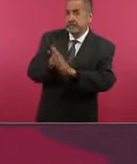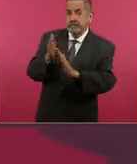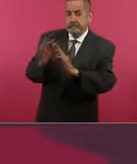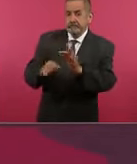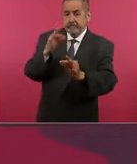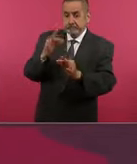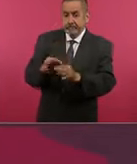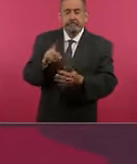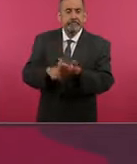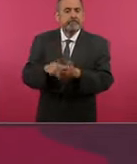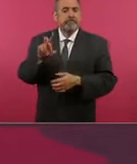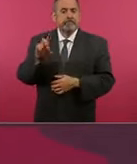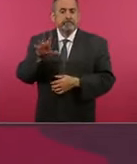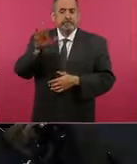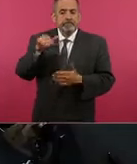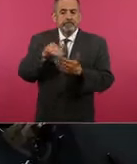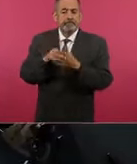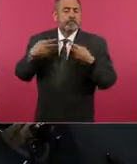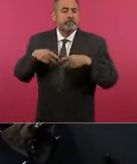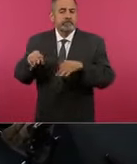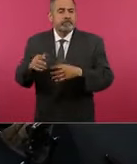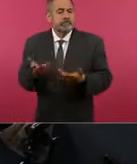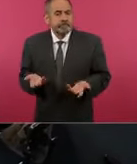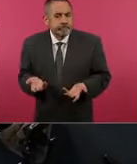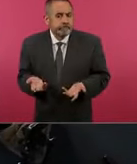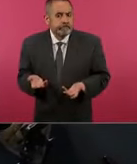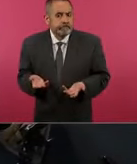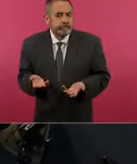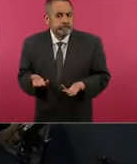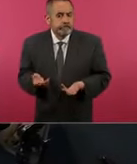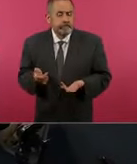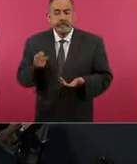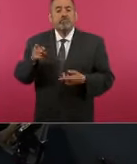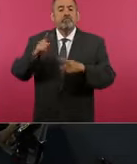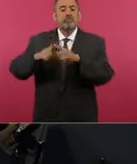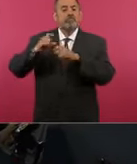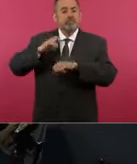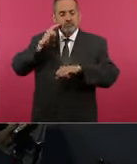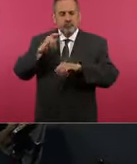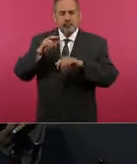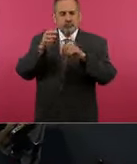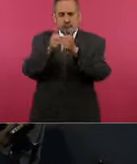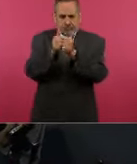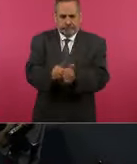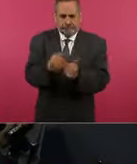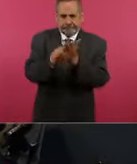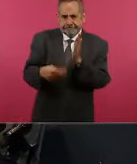35 mil trabajadores. Y va a ser operada por 2000.